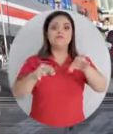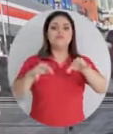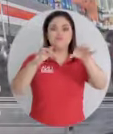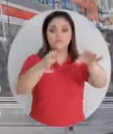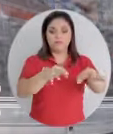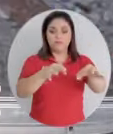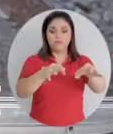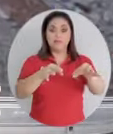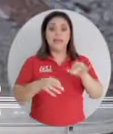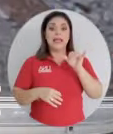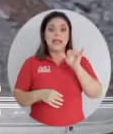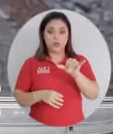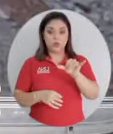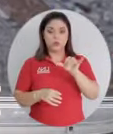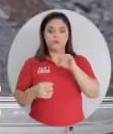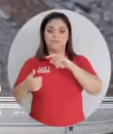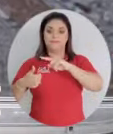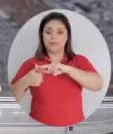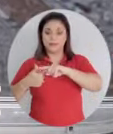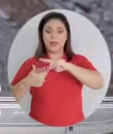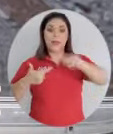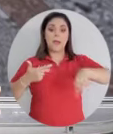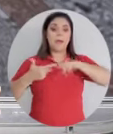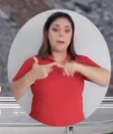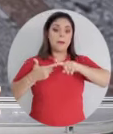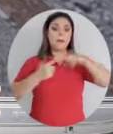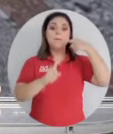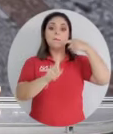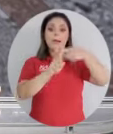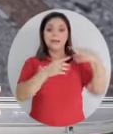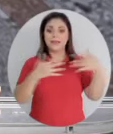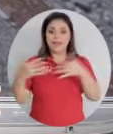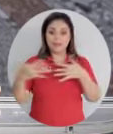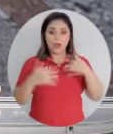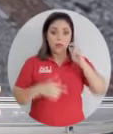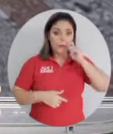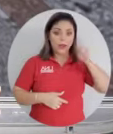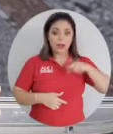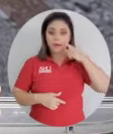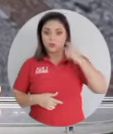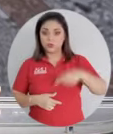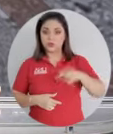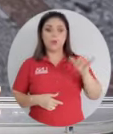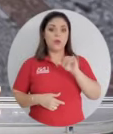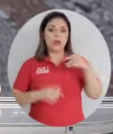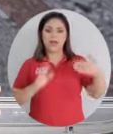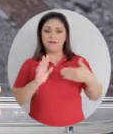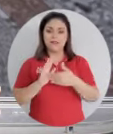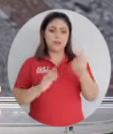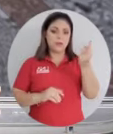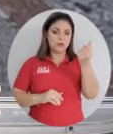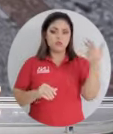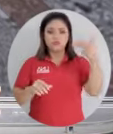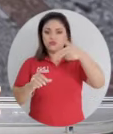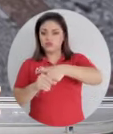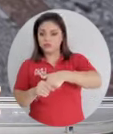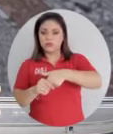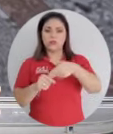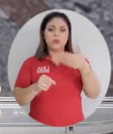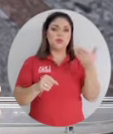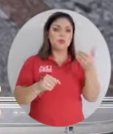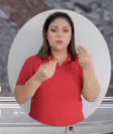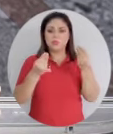ha traído, junto con la guerra de Ucrania y Rusia, que tiene un efecto directo también sobre el precio del petróleo y sobre